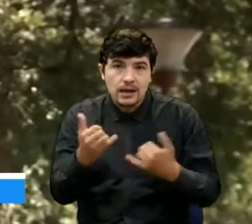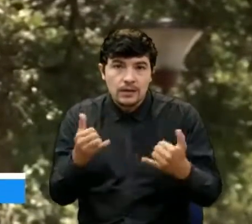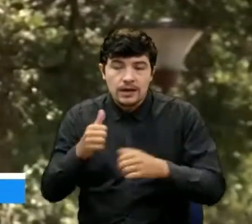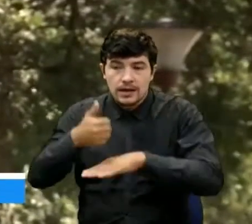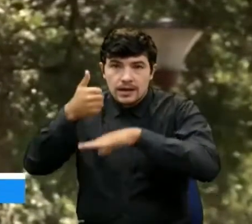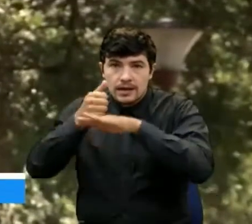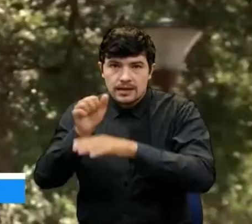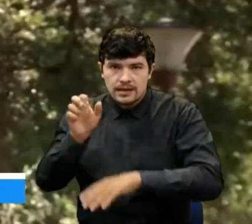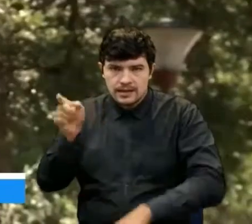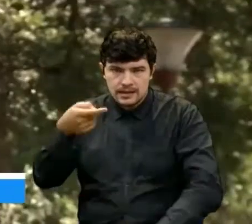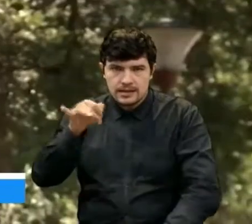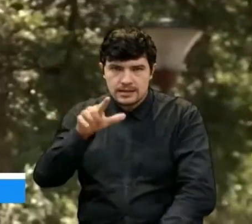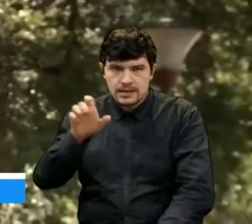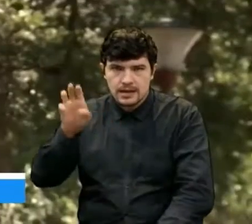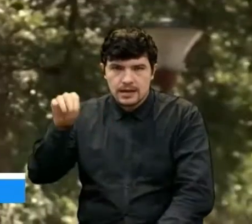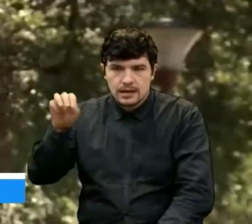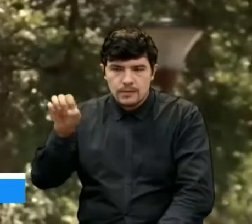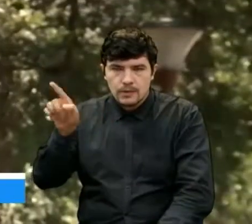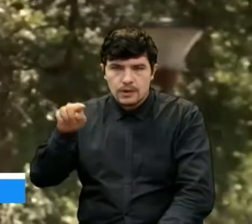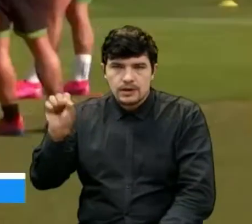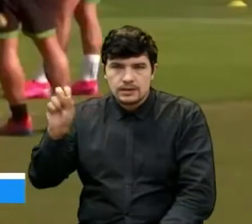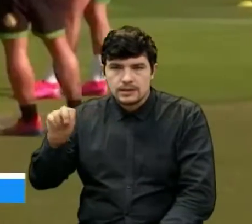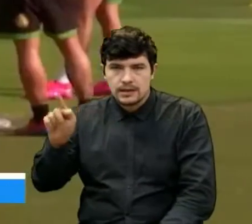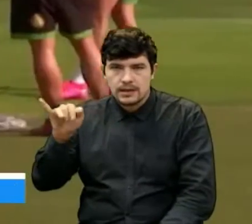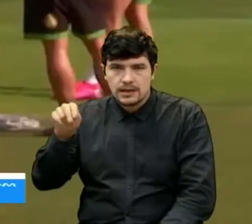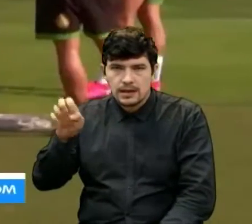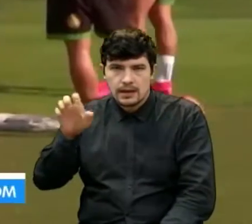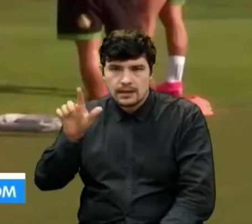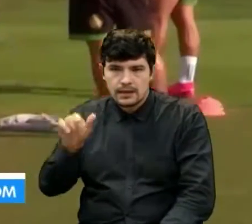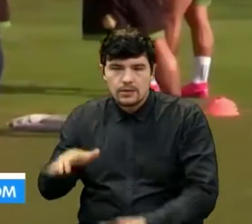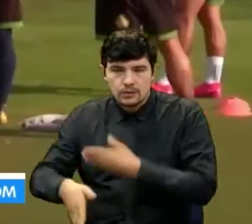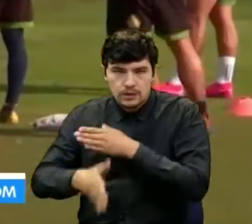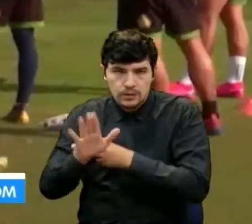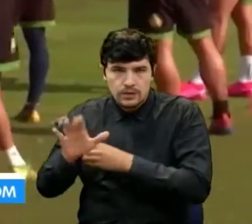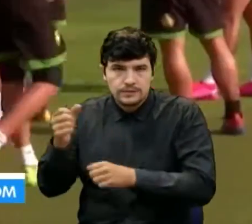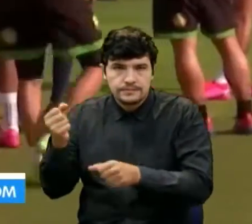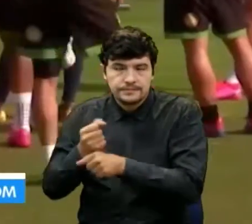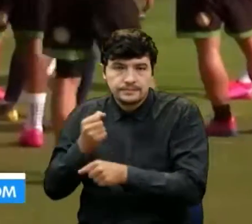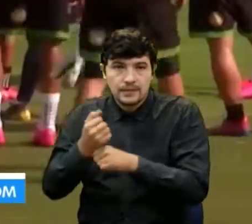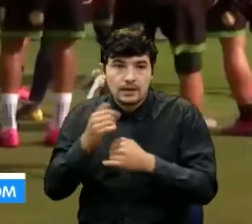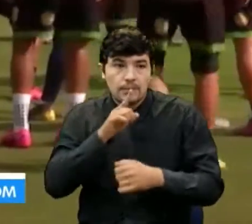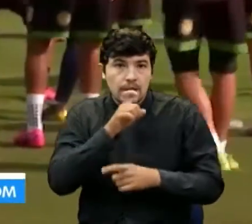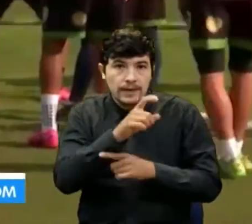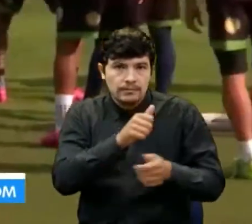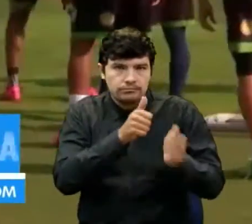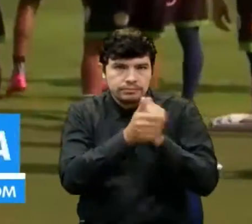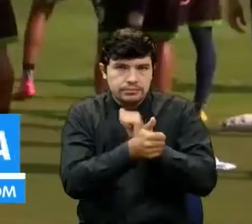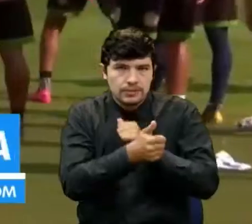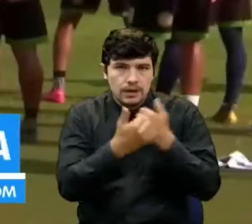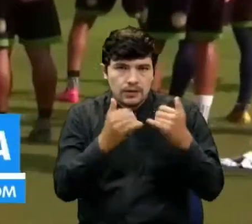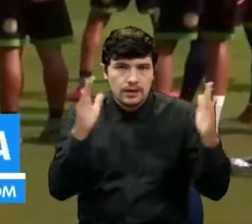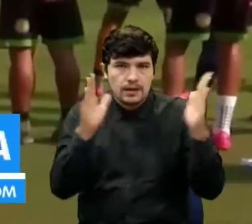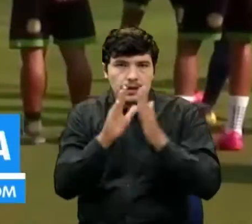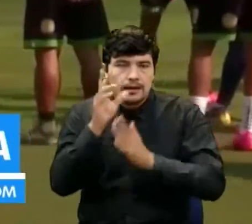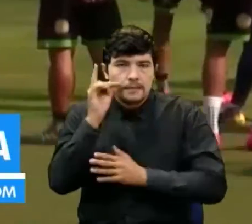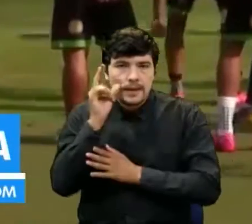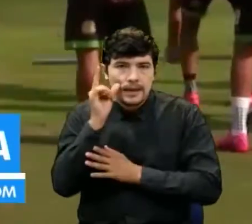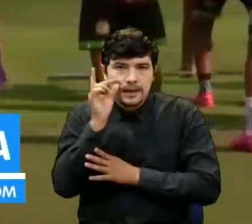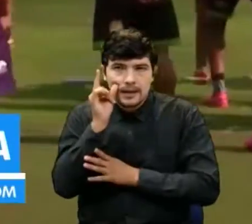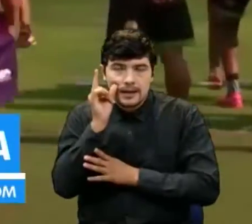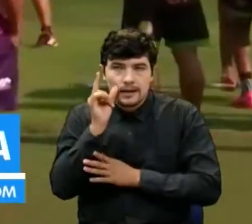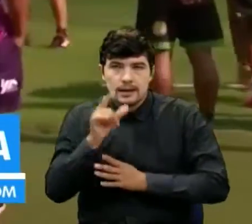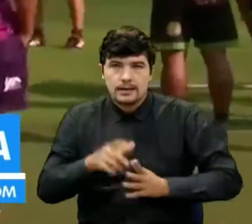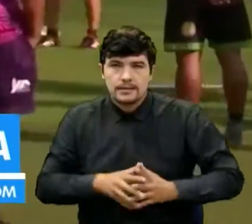técnica de Guillermo Sanguinetti, quien fue ratificado en su puesto. Bucaramanga avanzó a la semifinal de la liguilla, donde enfrentará a Pereira con